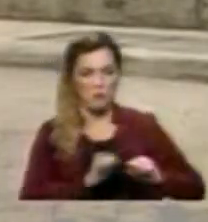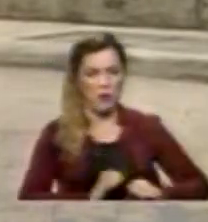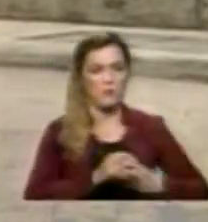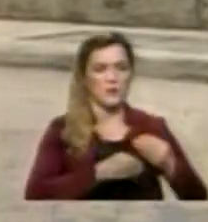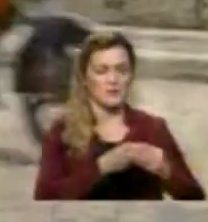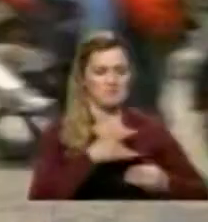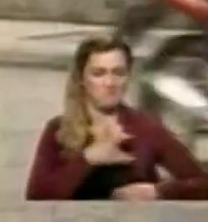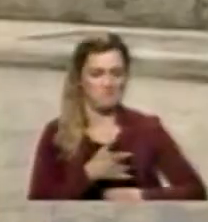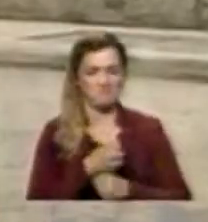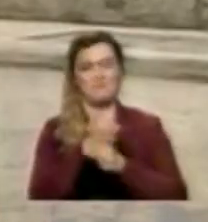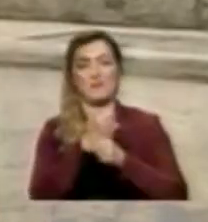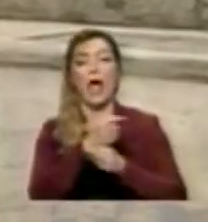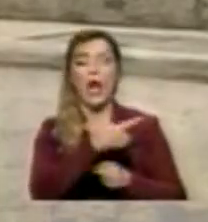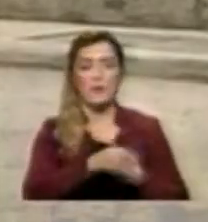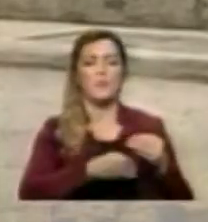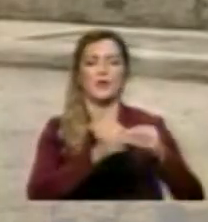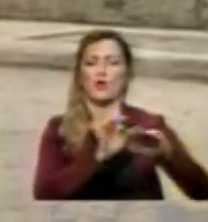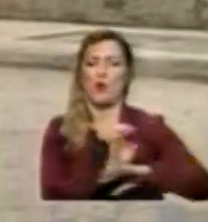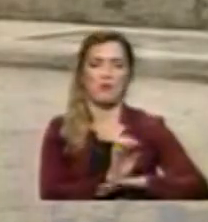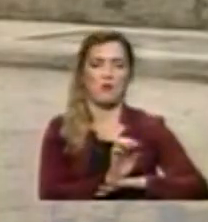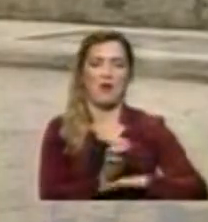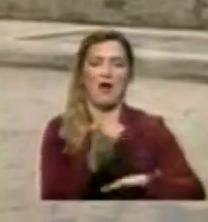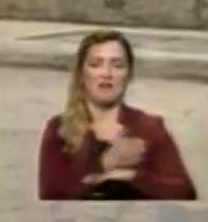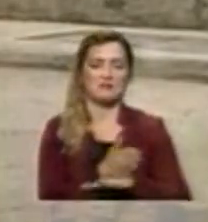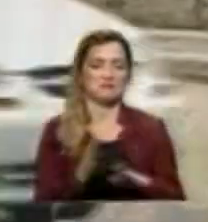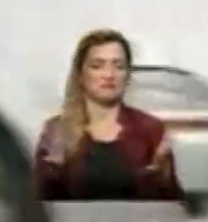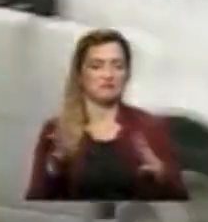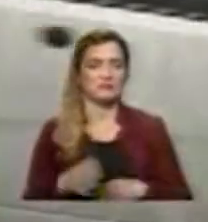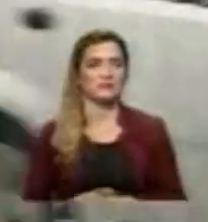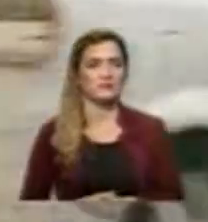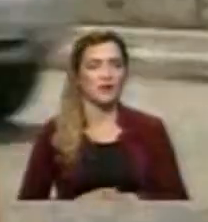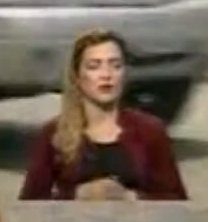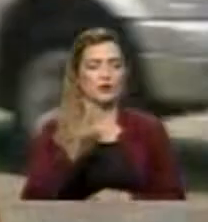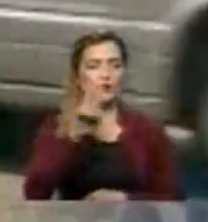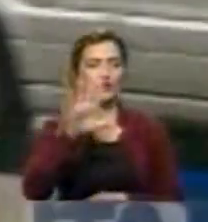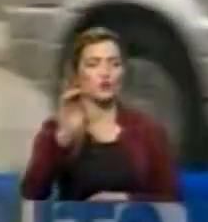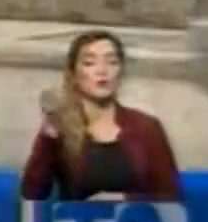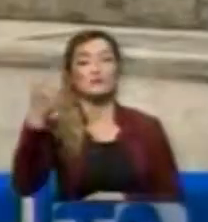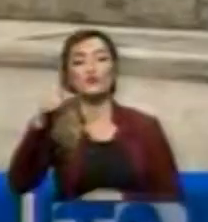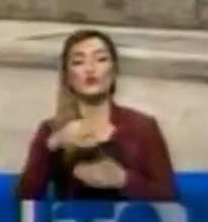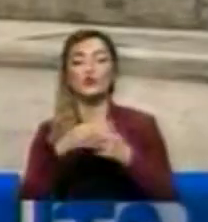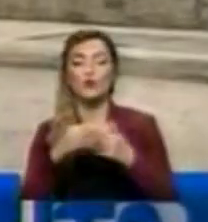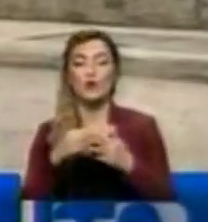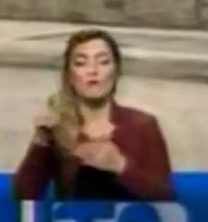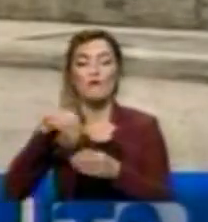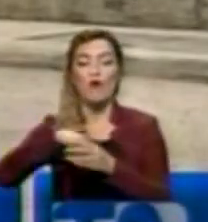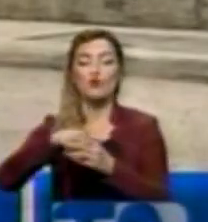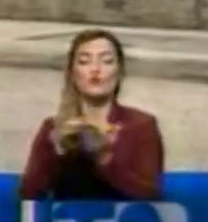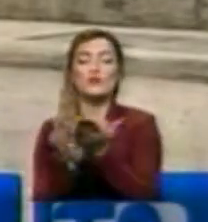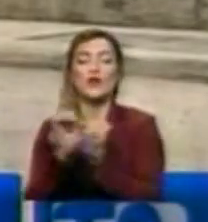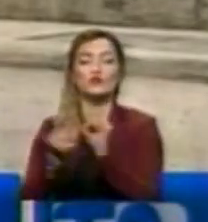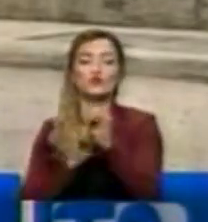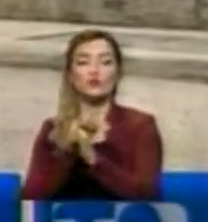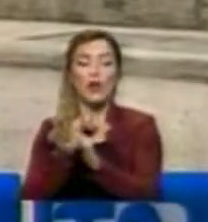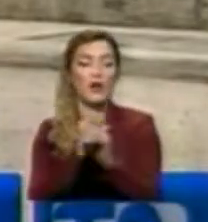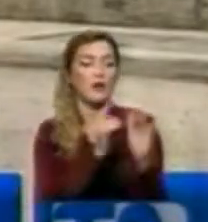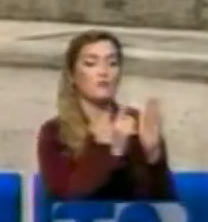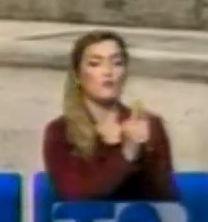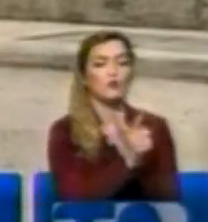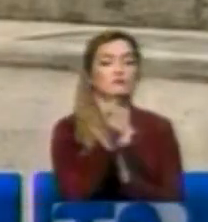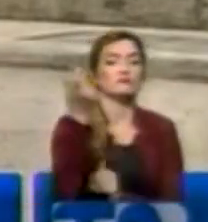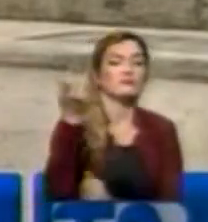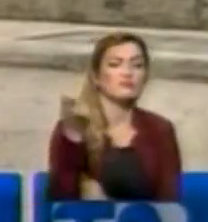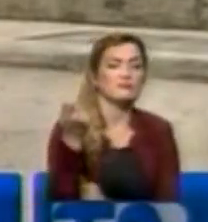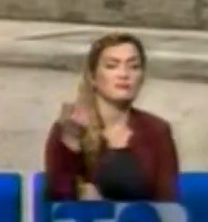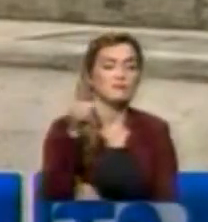Fondo Monetario Internacional sería de 250 millones de dólares aproximadamente. Un dinero que solo llegaría una vez que